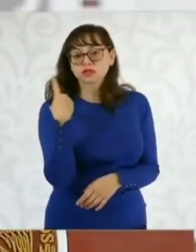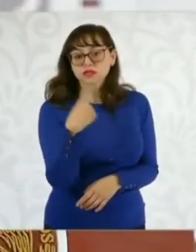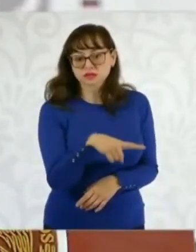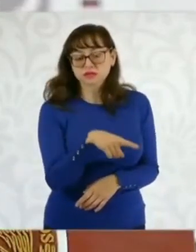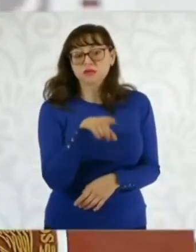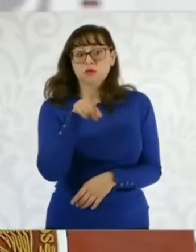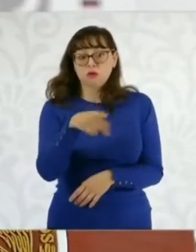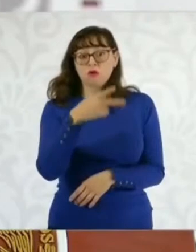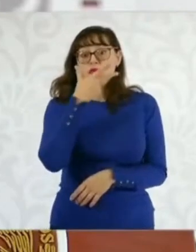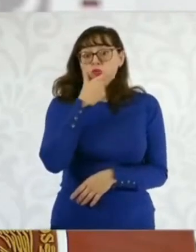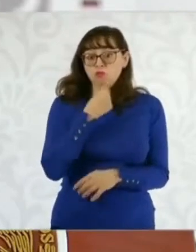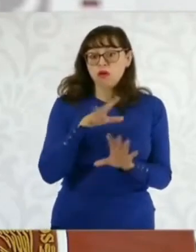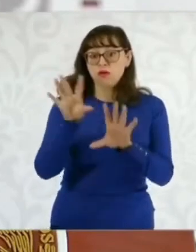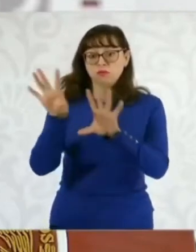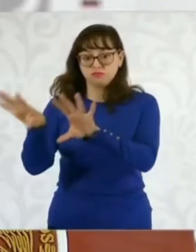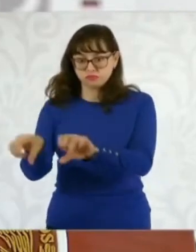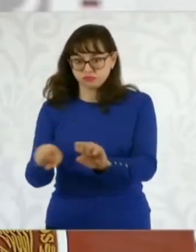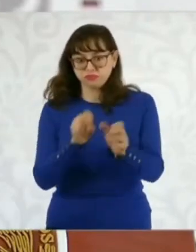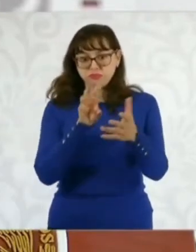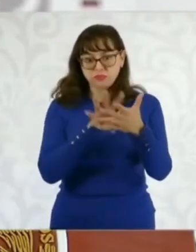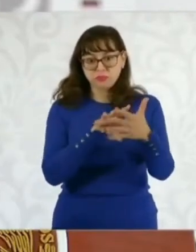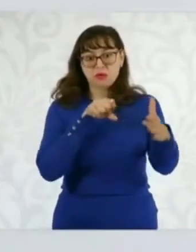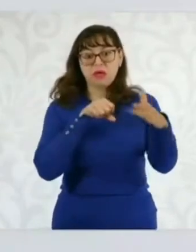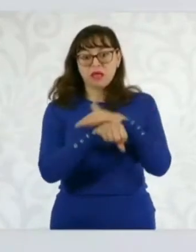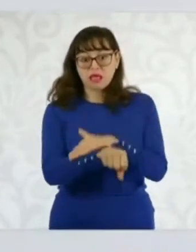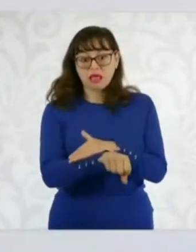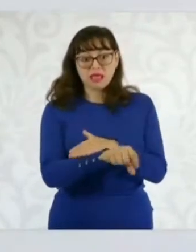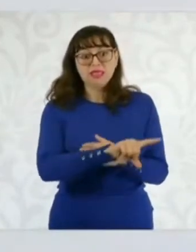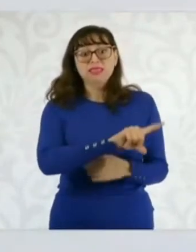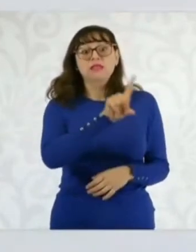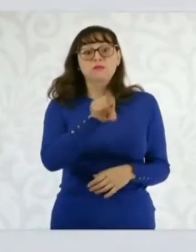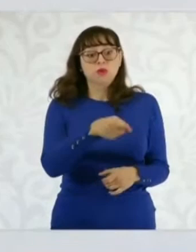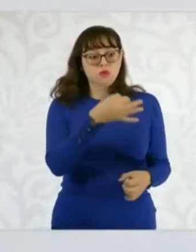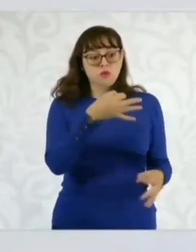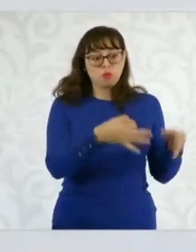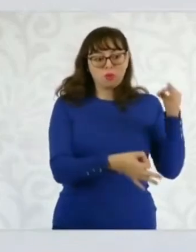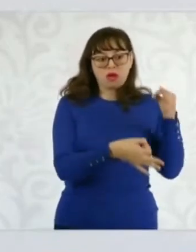sido detenido y un juez lo liberó,